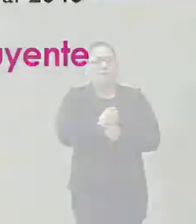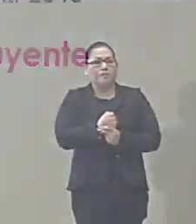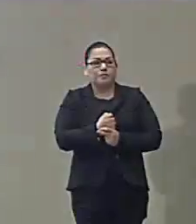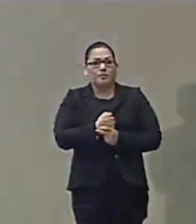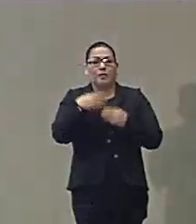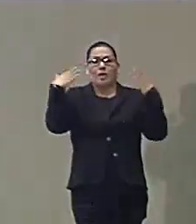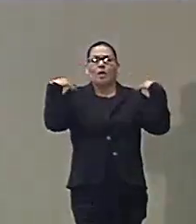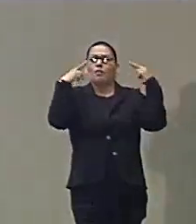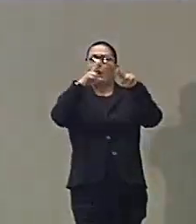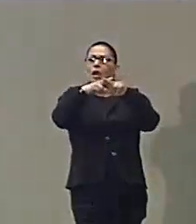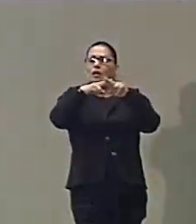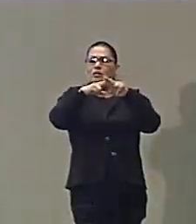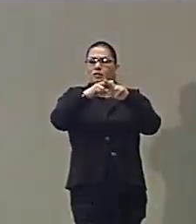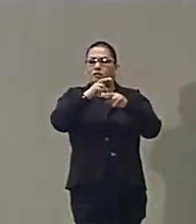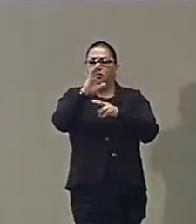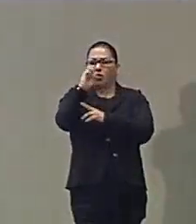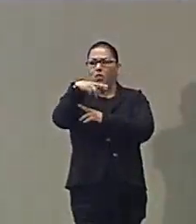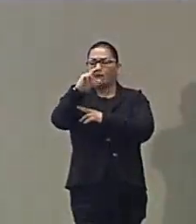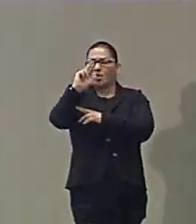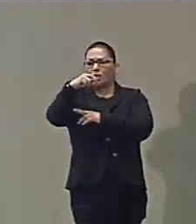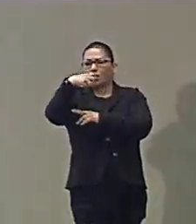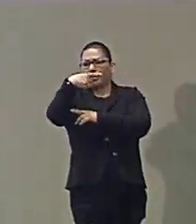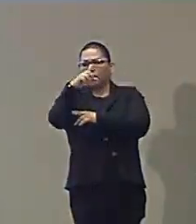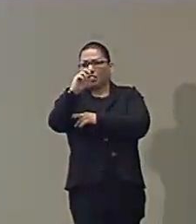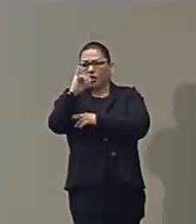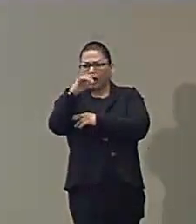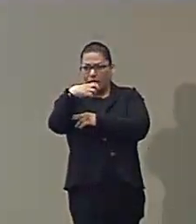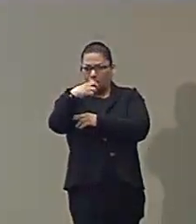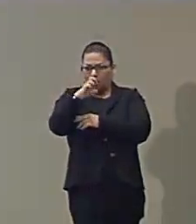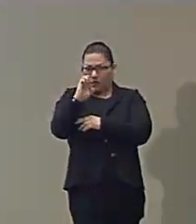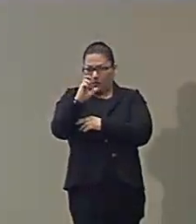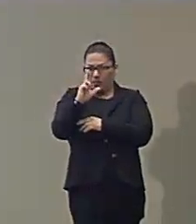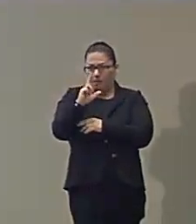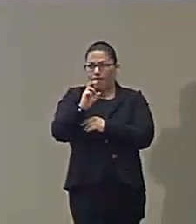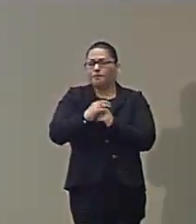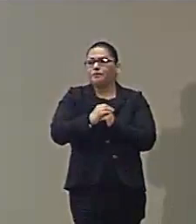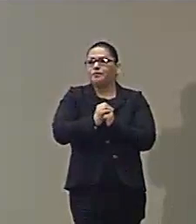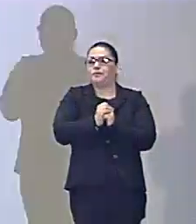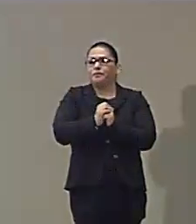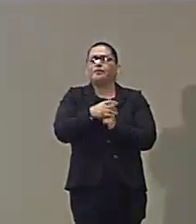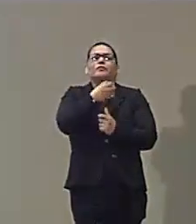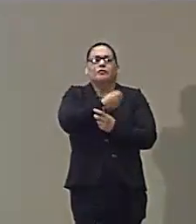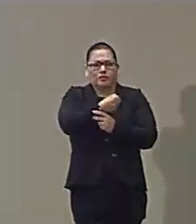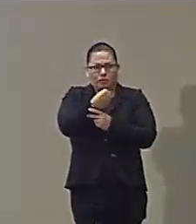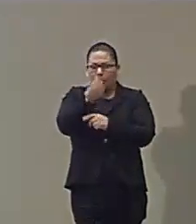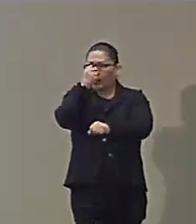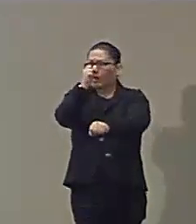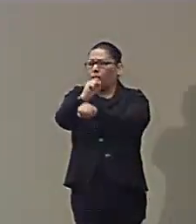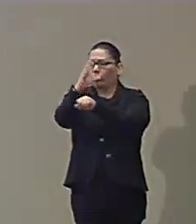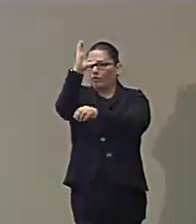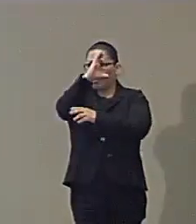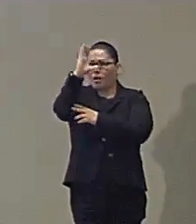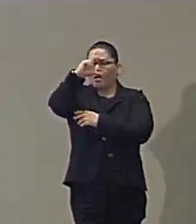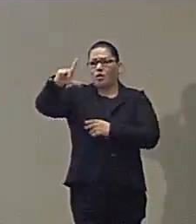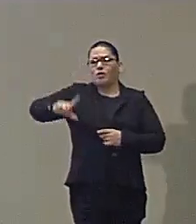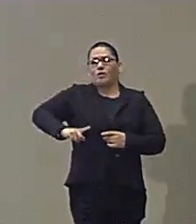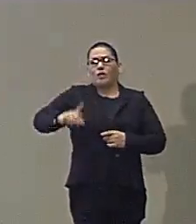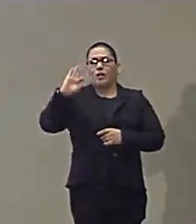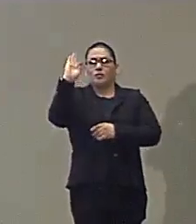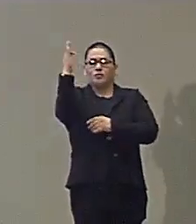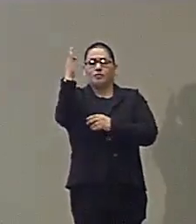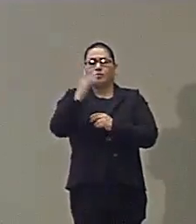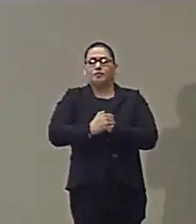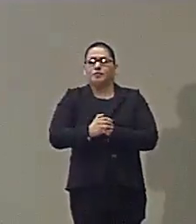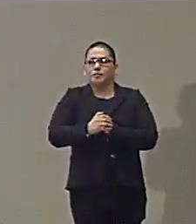enrique de la madrid cordero saludar también a la secretaria de cultura del gobierno federal